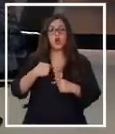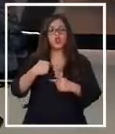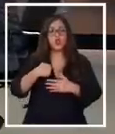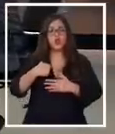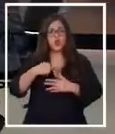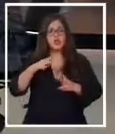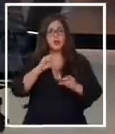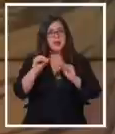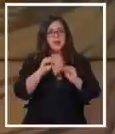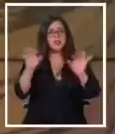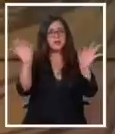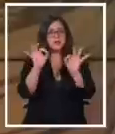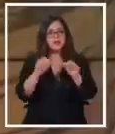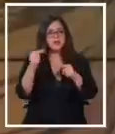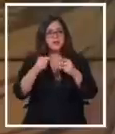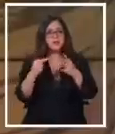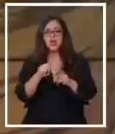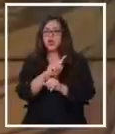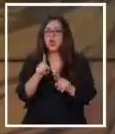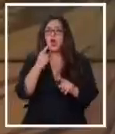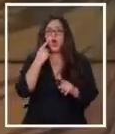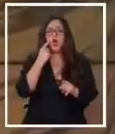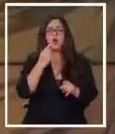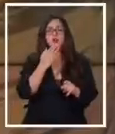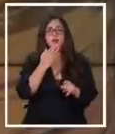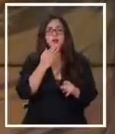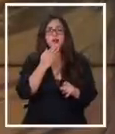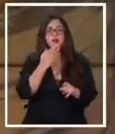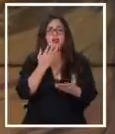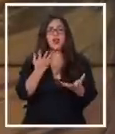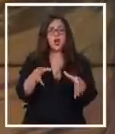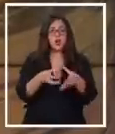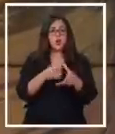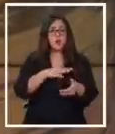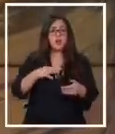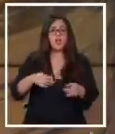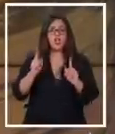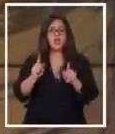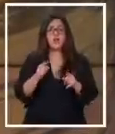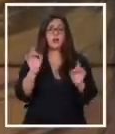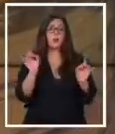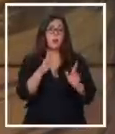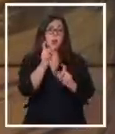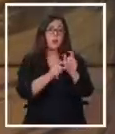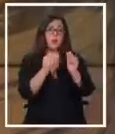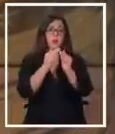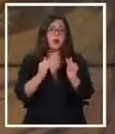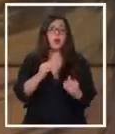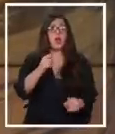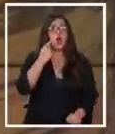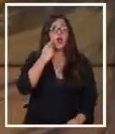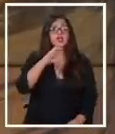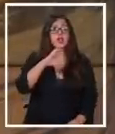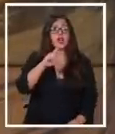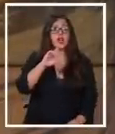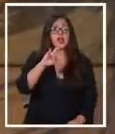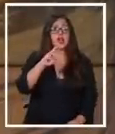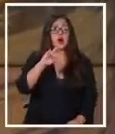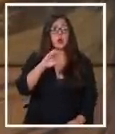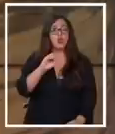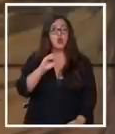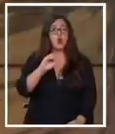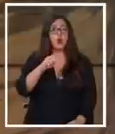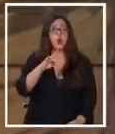anuncio de los detalles de cada uno hay que dejar que también el gabinete se muestre yo creo que quienes estén en su casa conozcan a claudio huepe que es nuestro ministro energía que